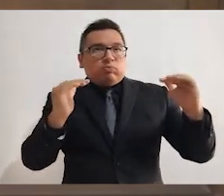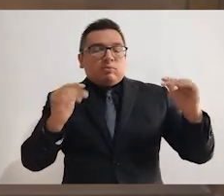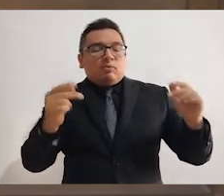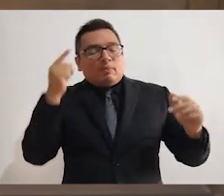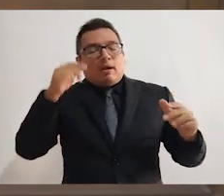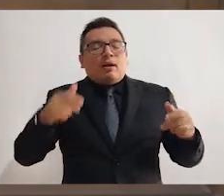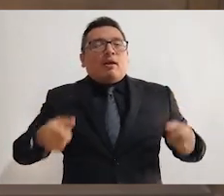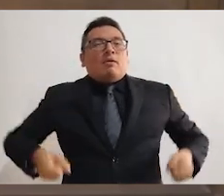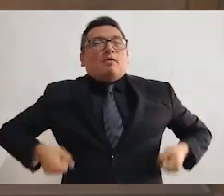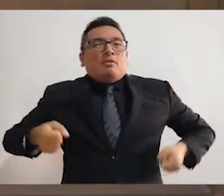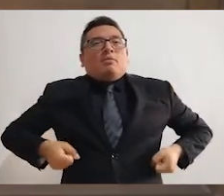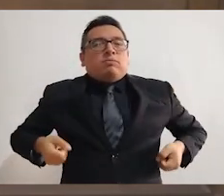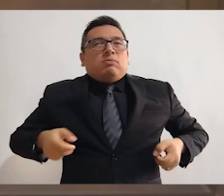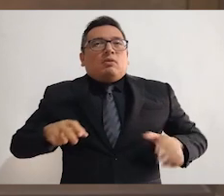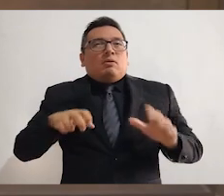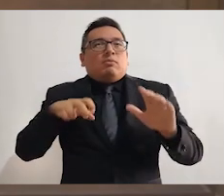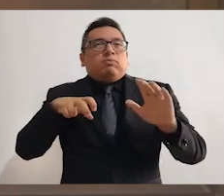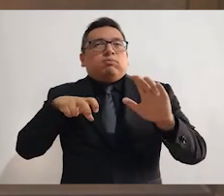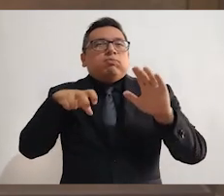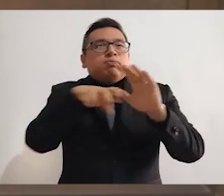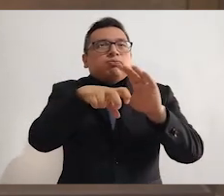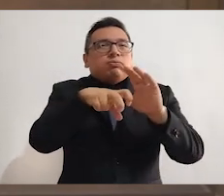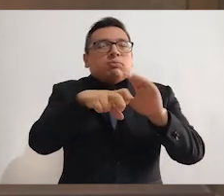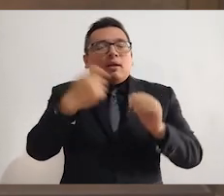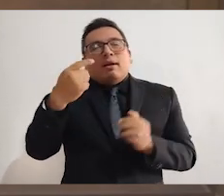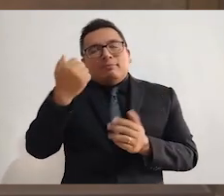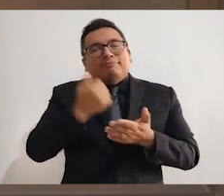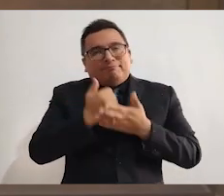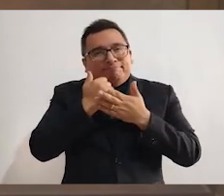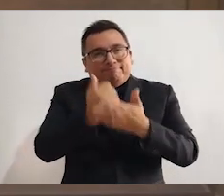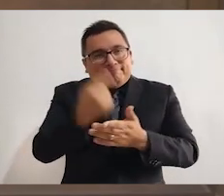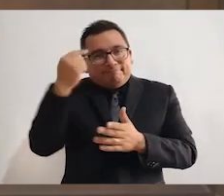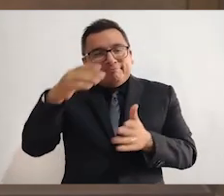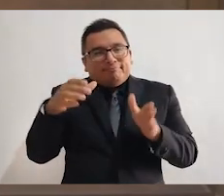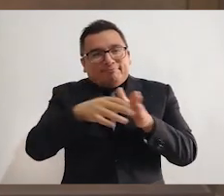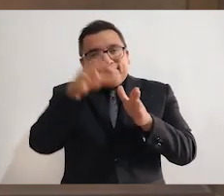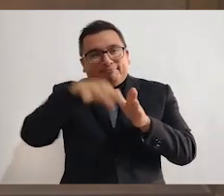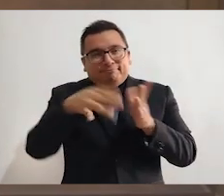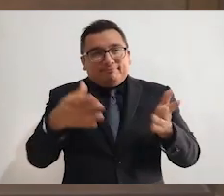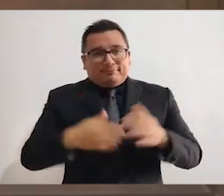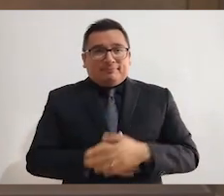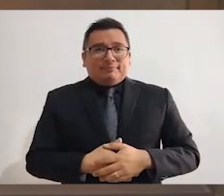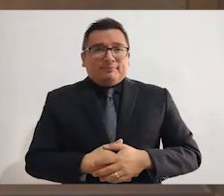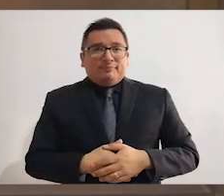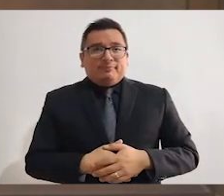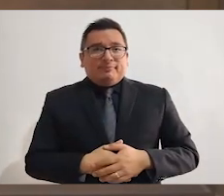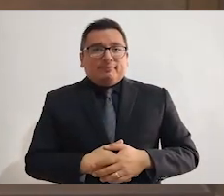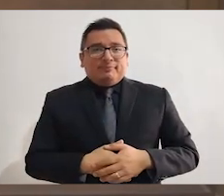finalmente pueden ayudar a las personas para que puedan votar.